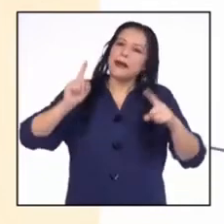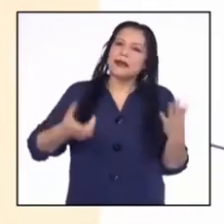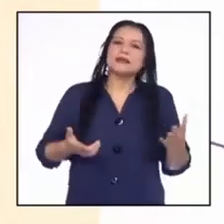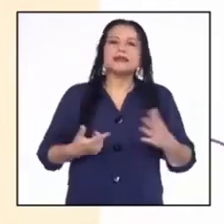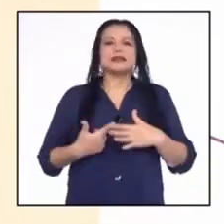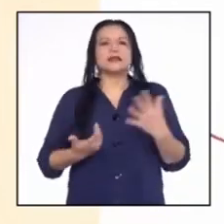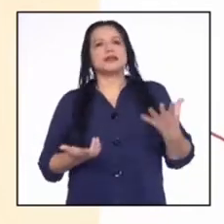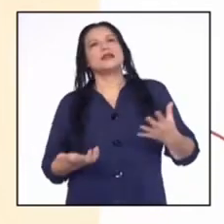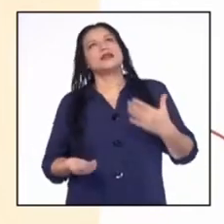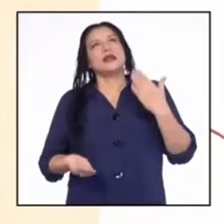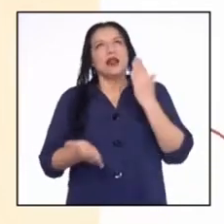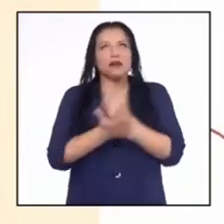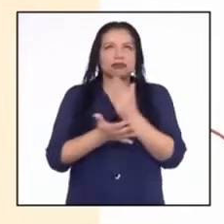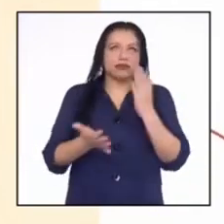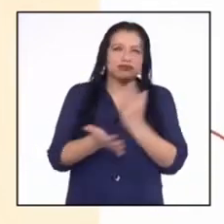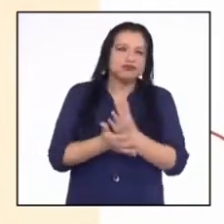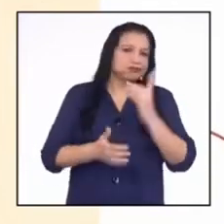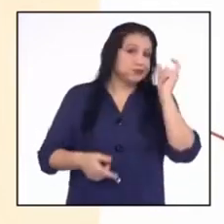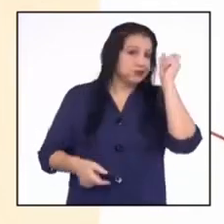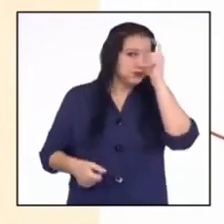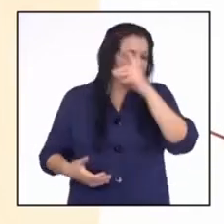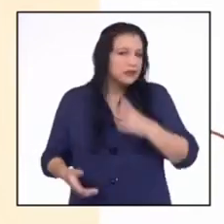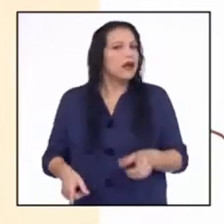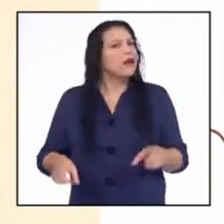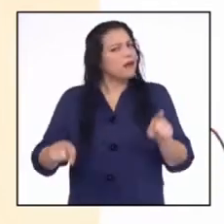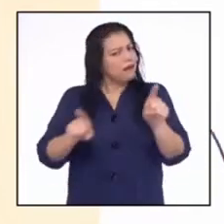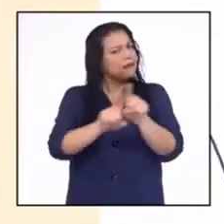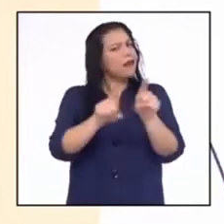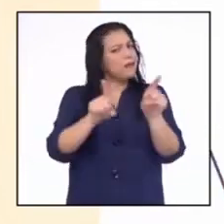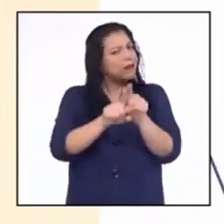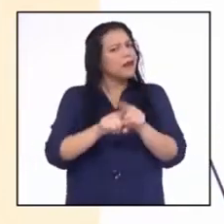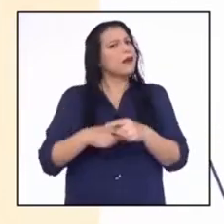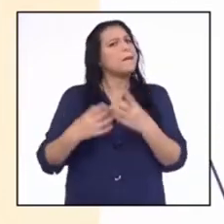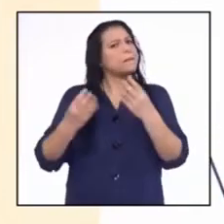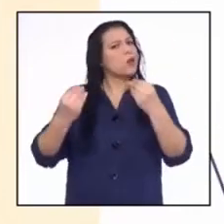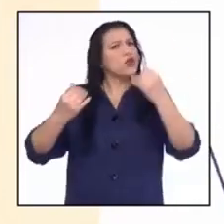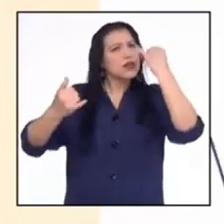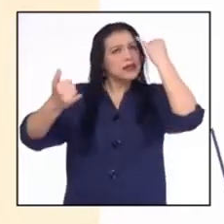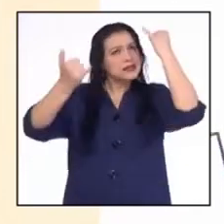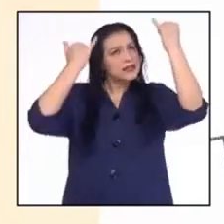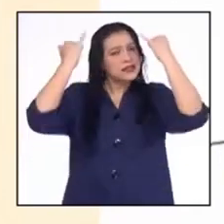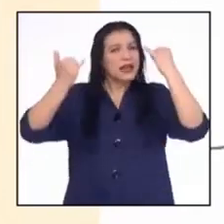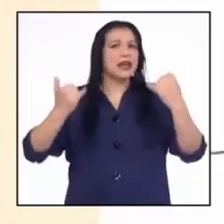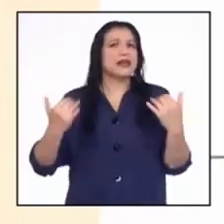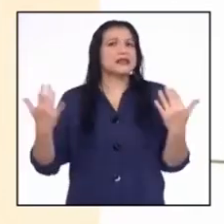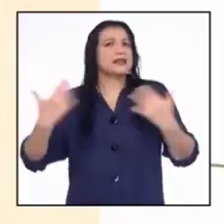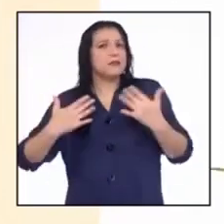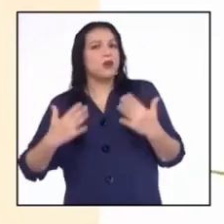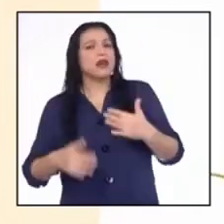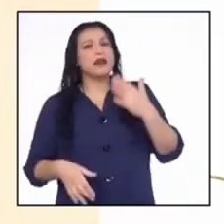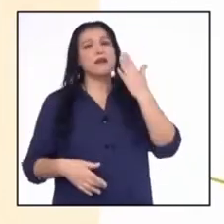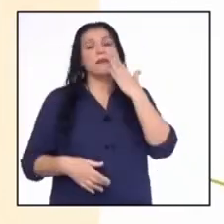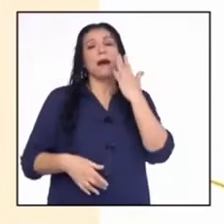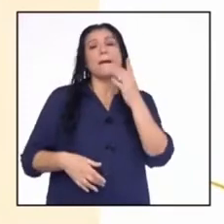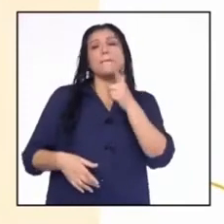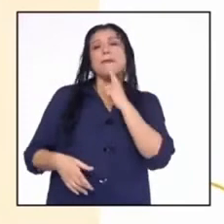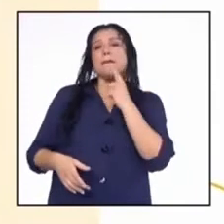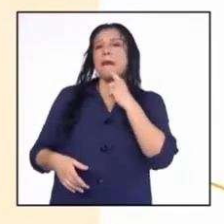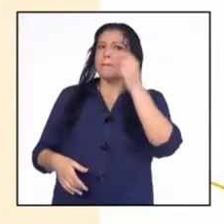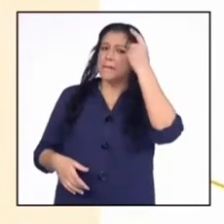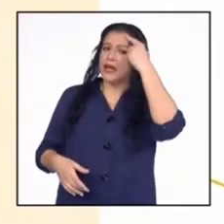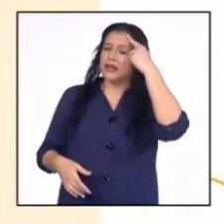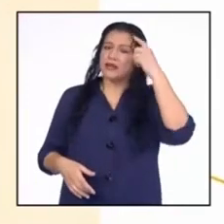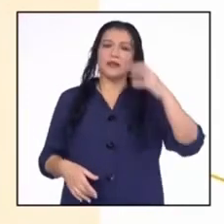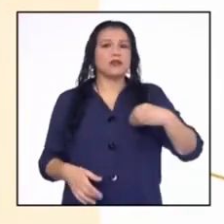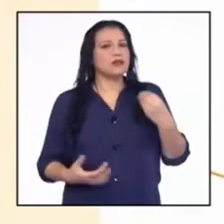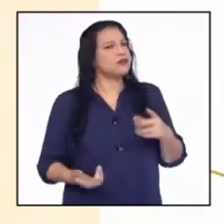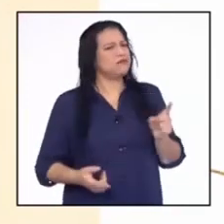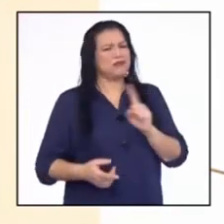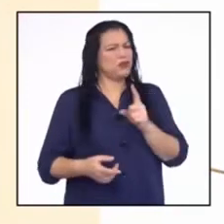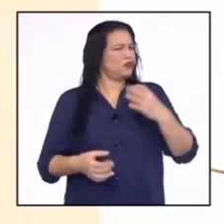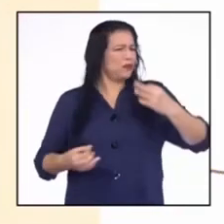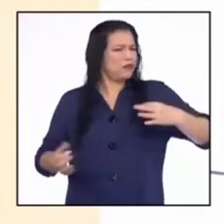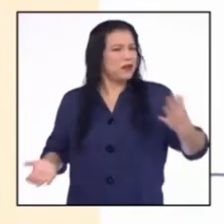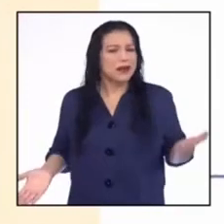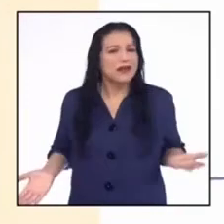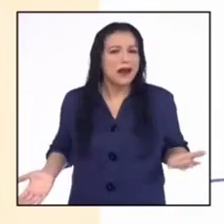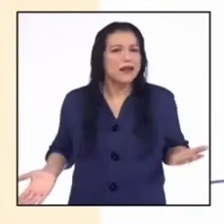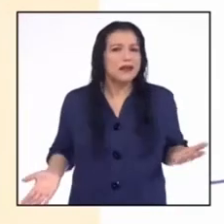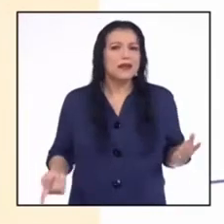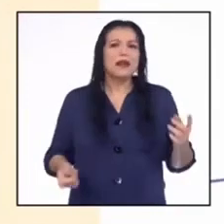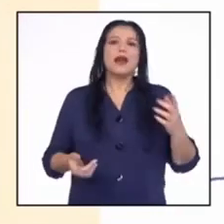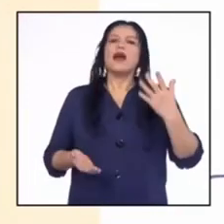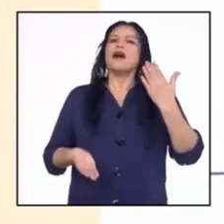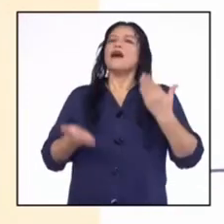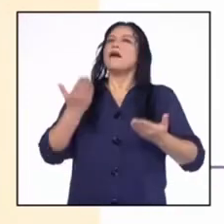poco molestosos y complicados, también es cierto que muchas ideas o temores que sus padres tienen sobre ellas y ellos no son reales. ¿No